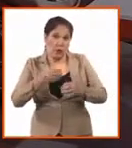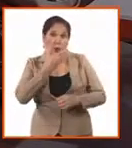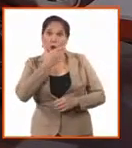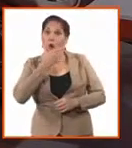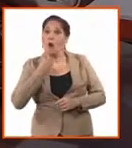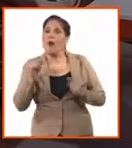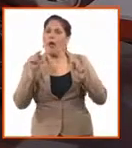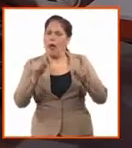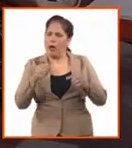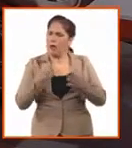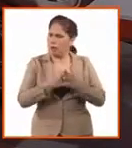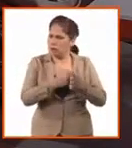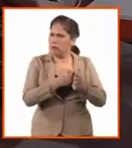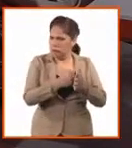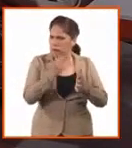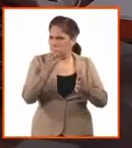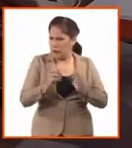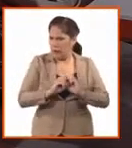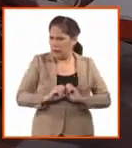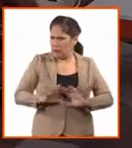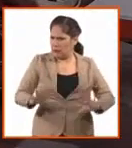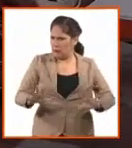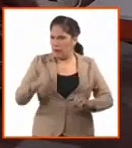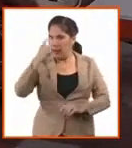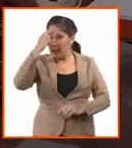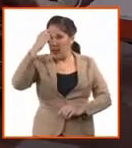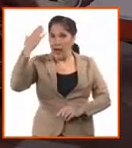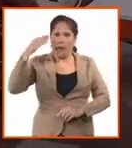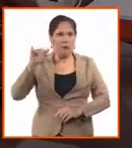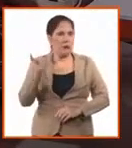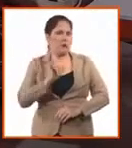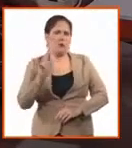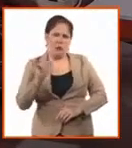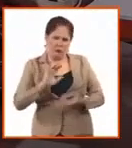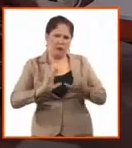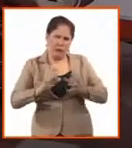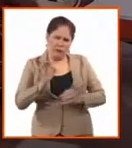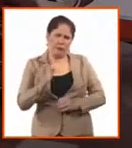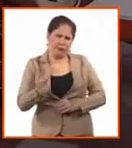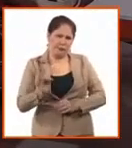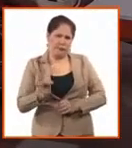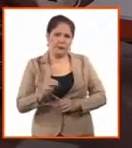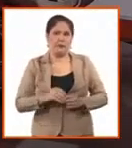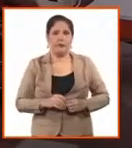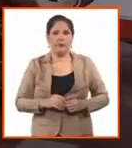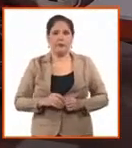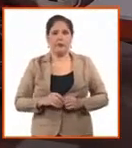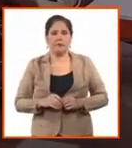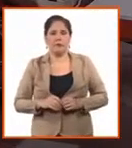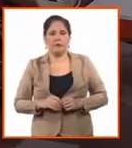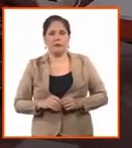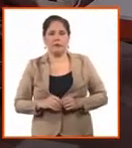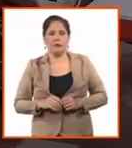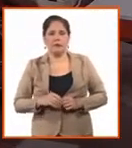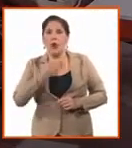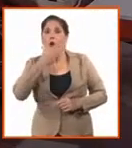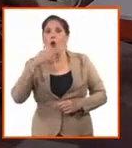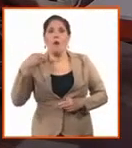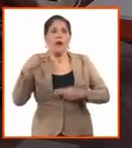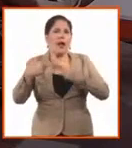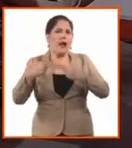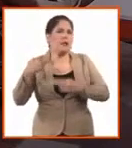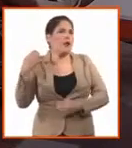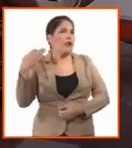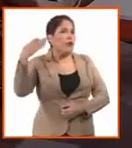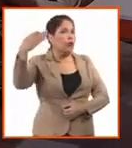que ya ya no es como decía ni ni siquiera es que irán a hacer es